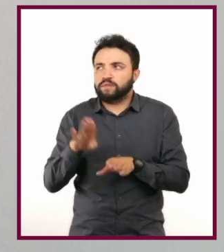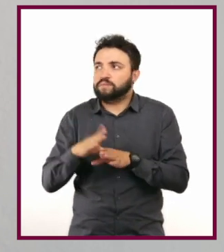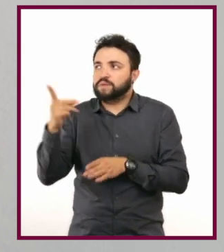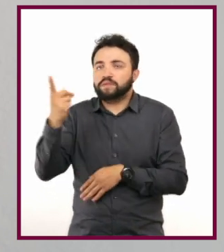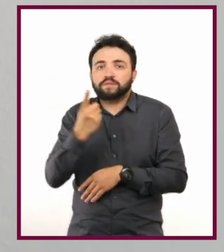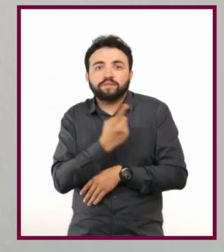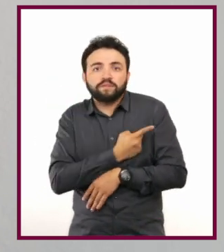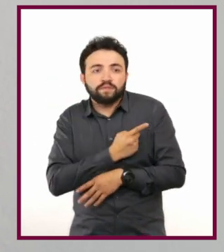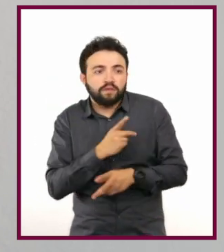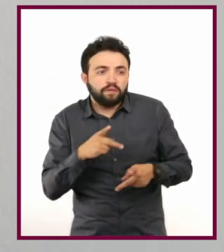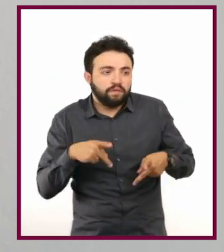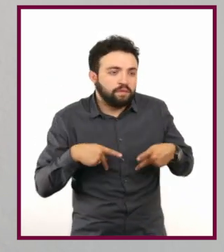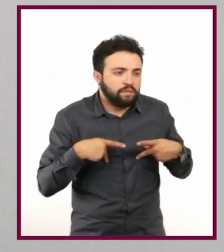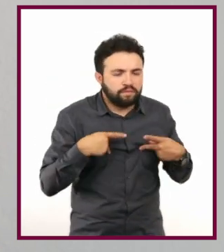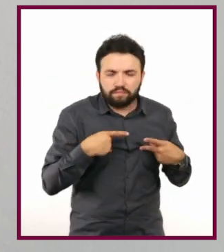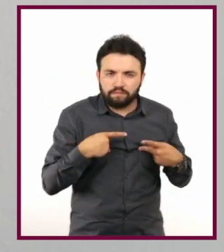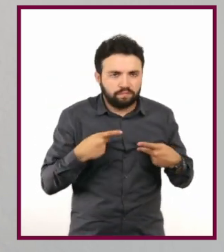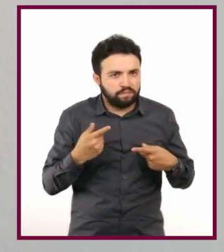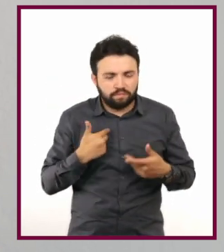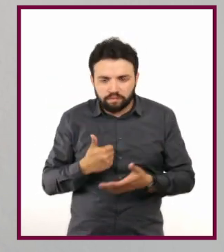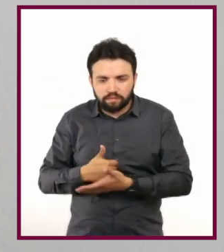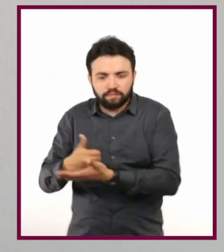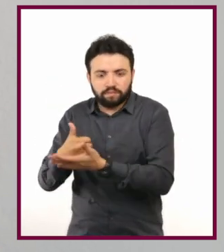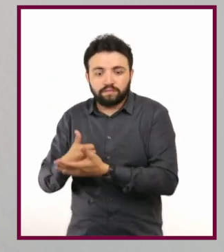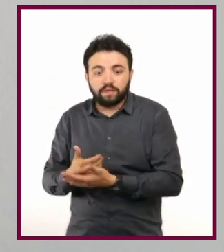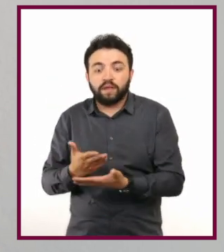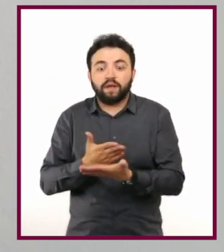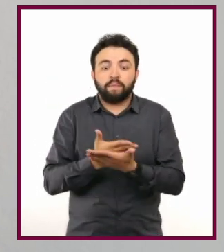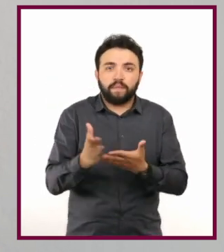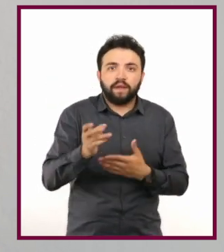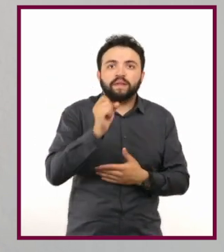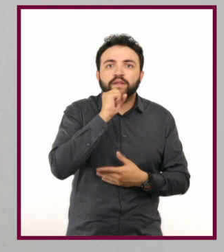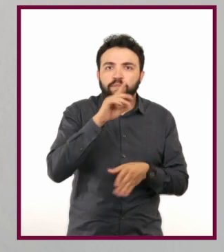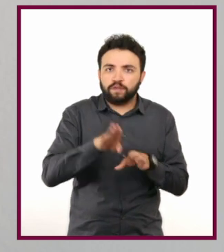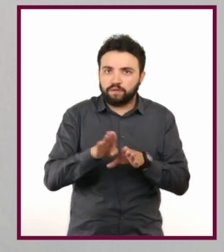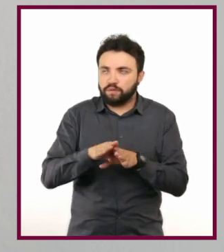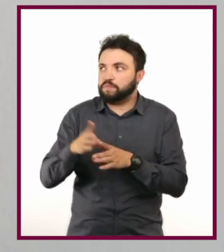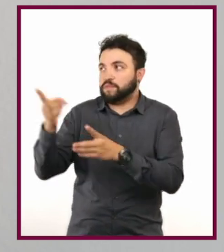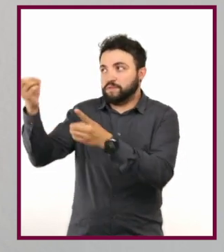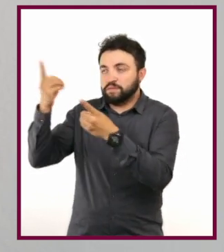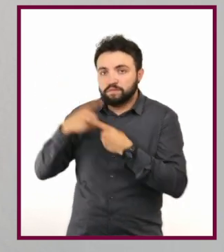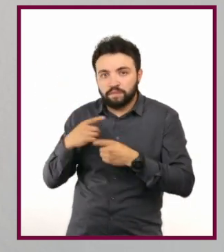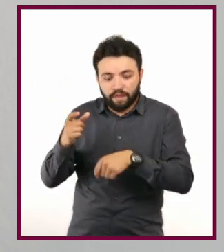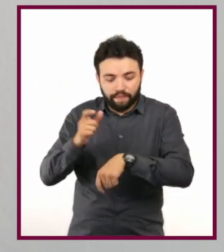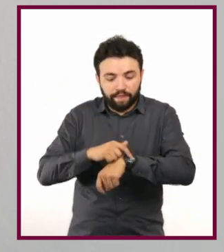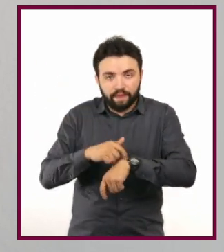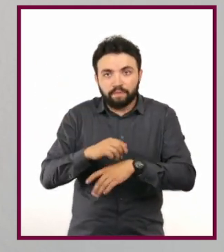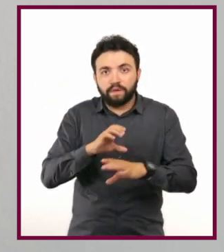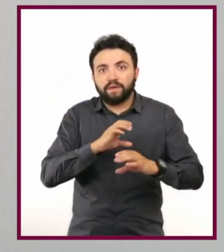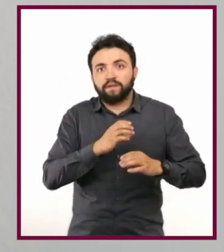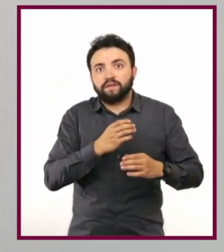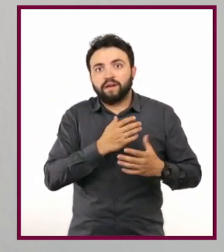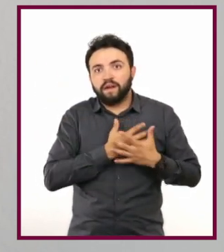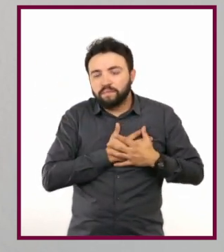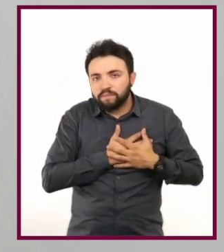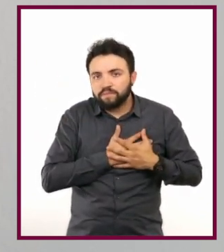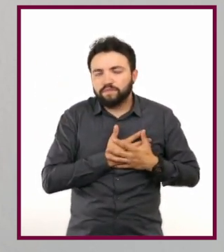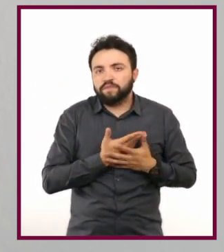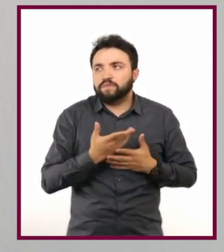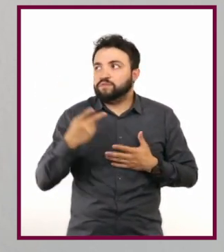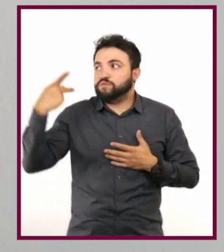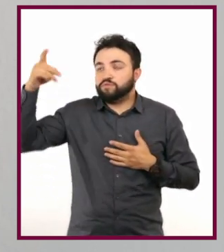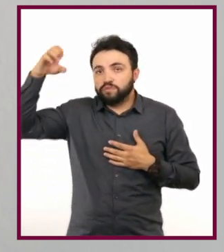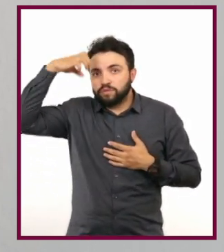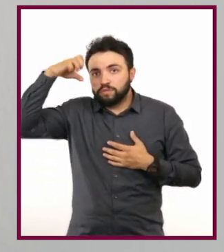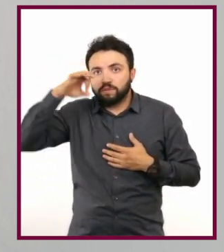sentirse solos o deprimidos. Además de darnos su tiempo y cariño, su experiencia nos sirve para tomar nuestras